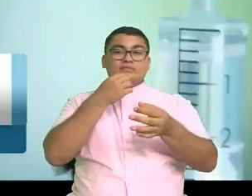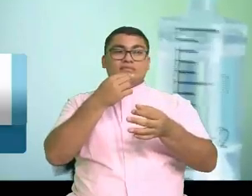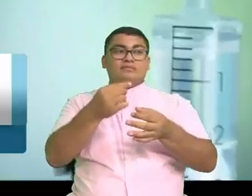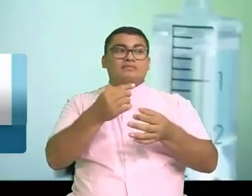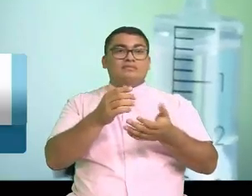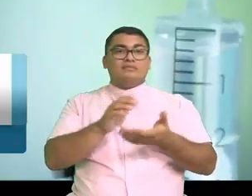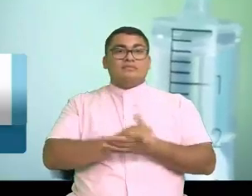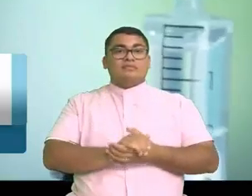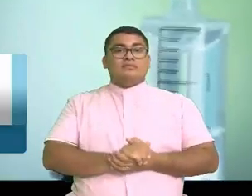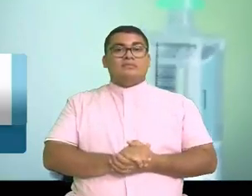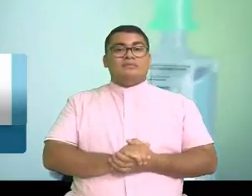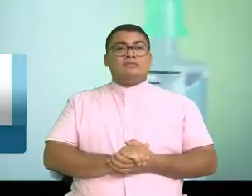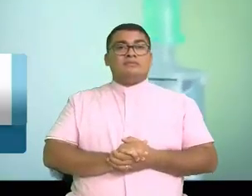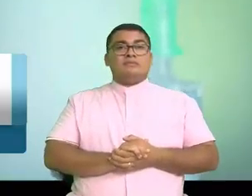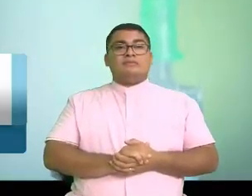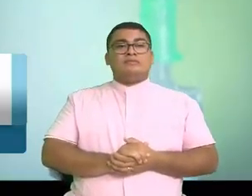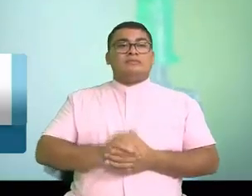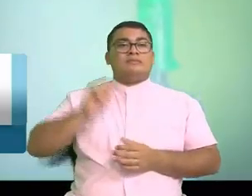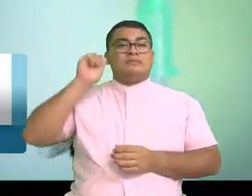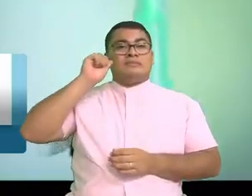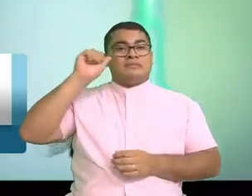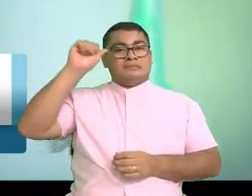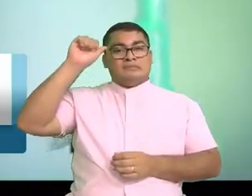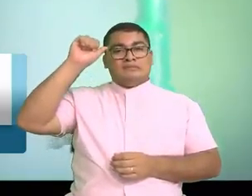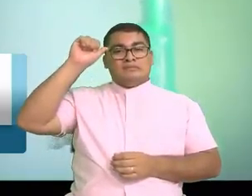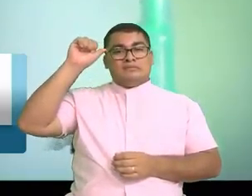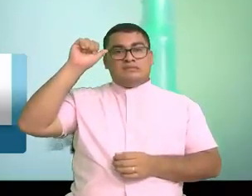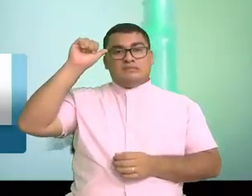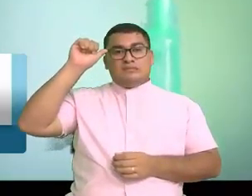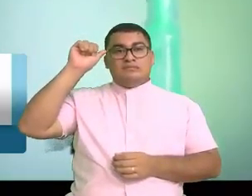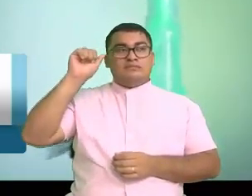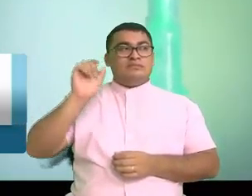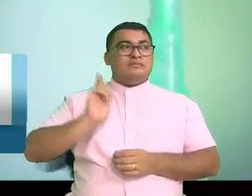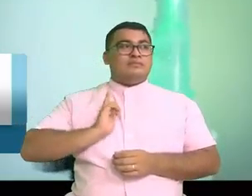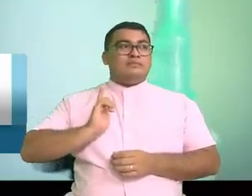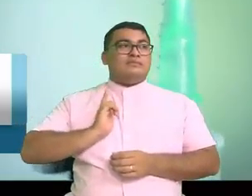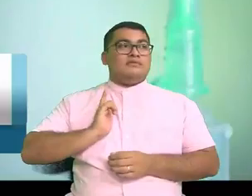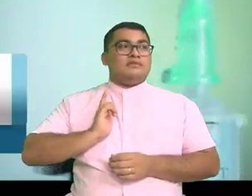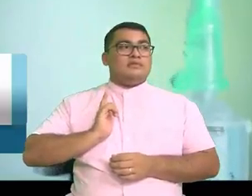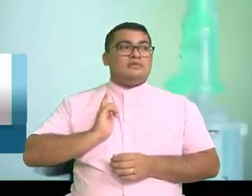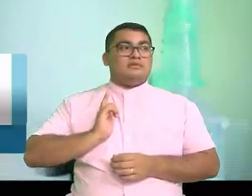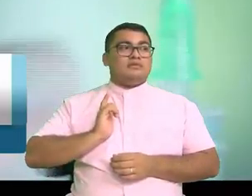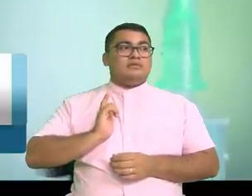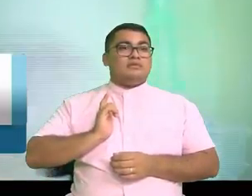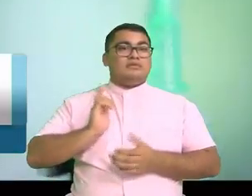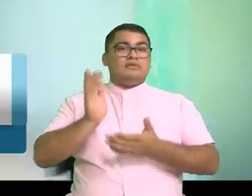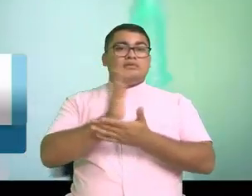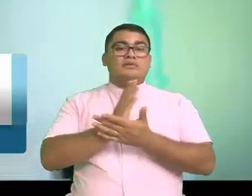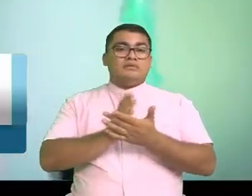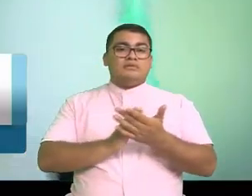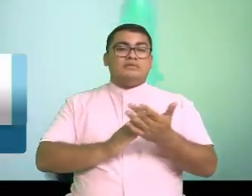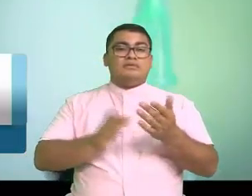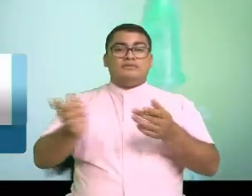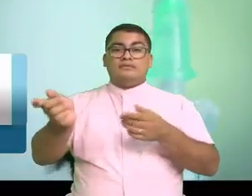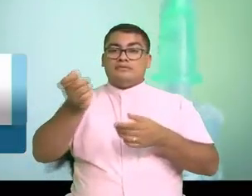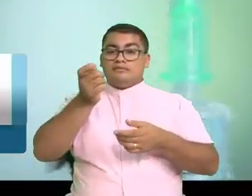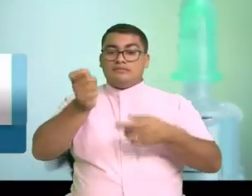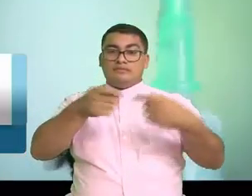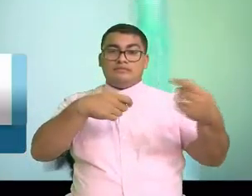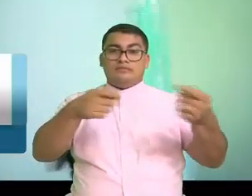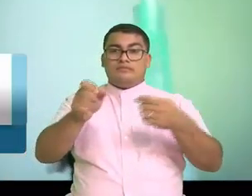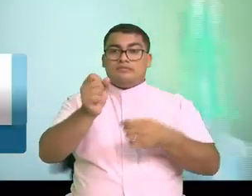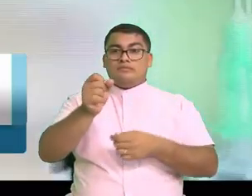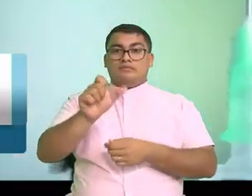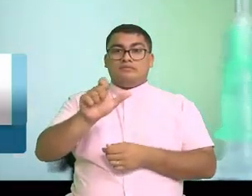nasales, el adulto, lo más recomendable, hay unos sprays en la farmacia, uh-huh. ¿verdad? Uno es spray de